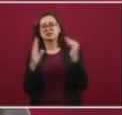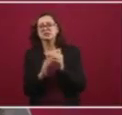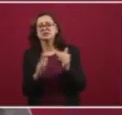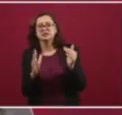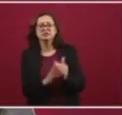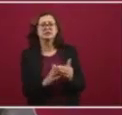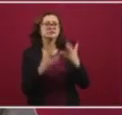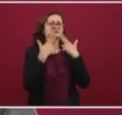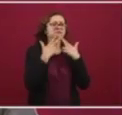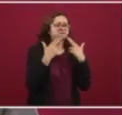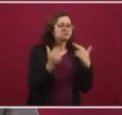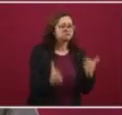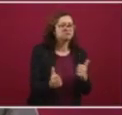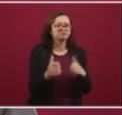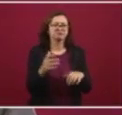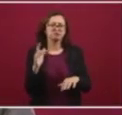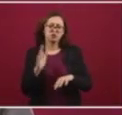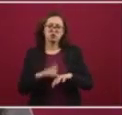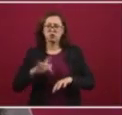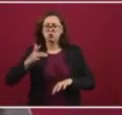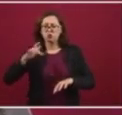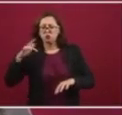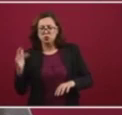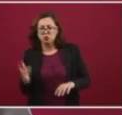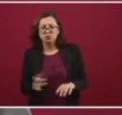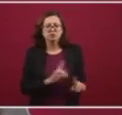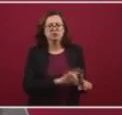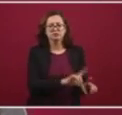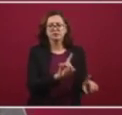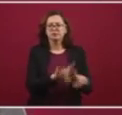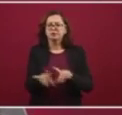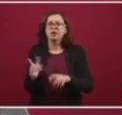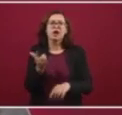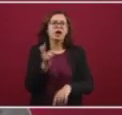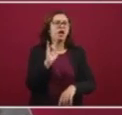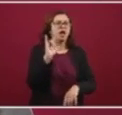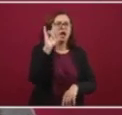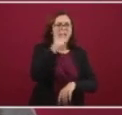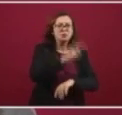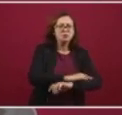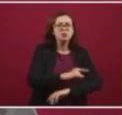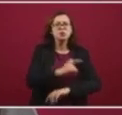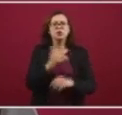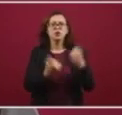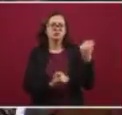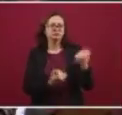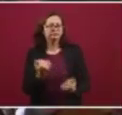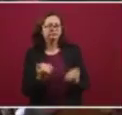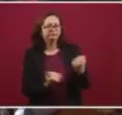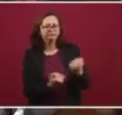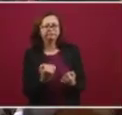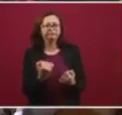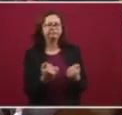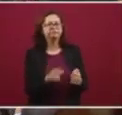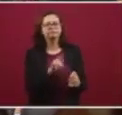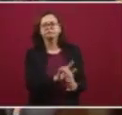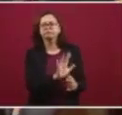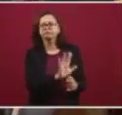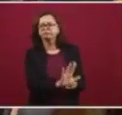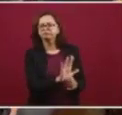ranchos, alhajas, aviones, vehículos, y